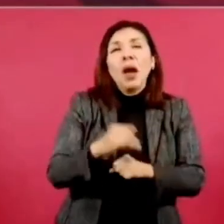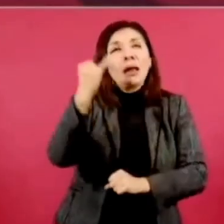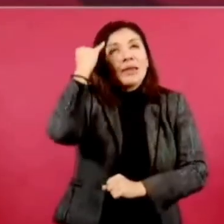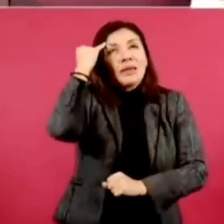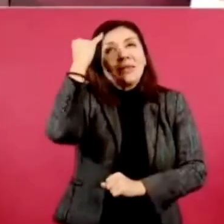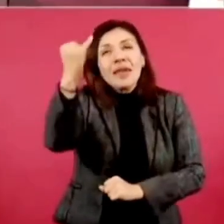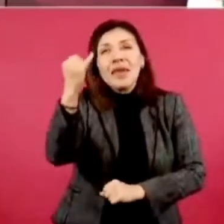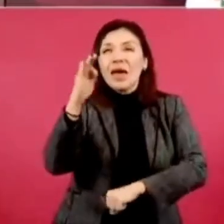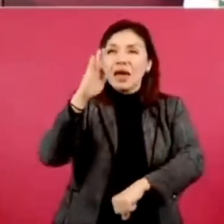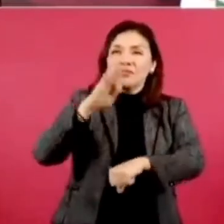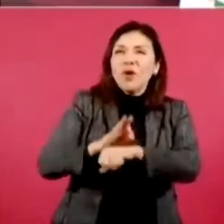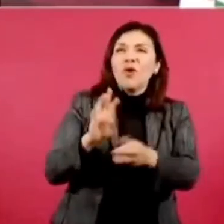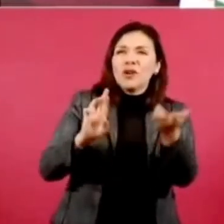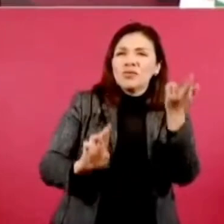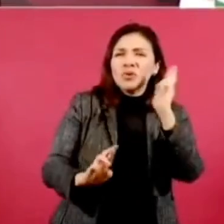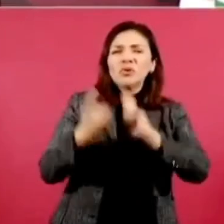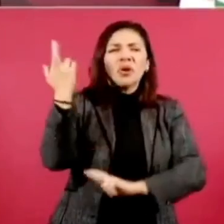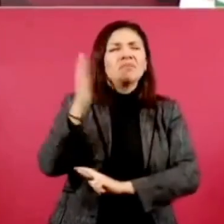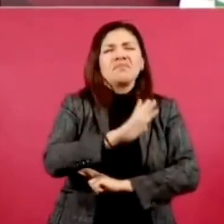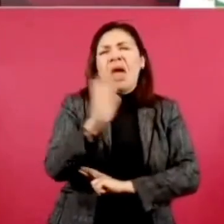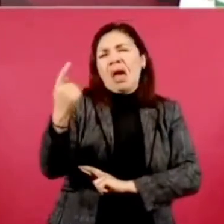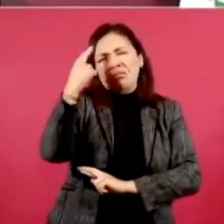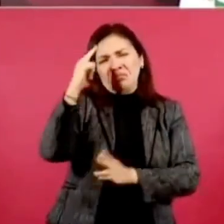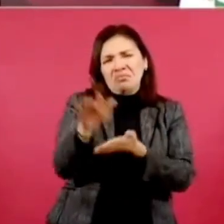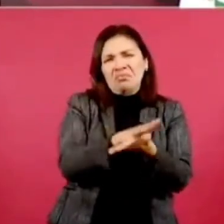la revolución,